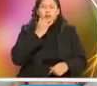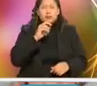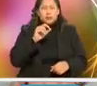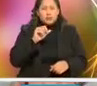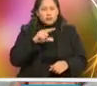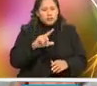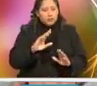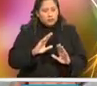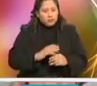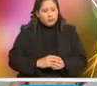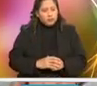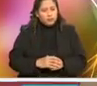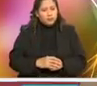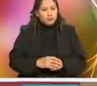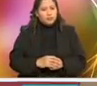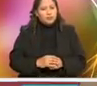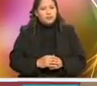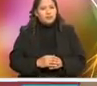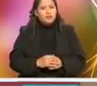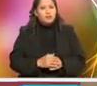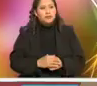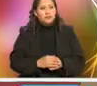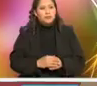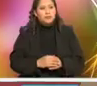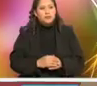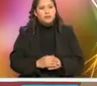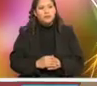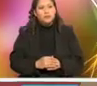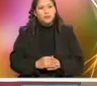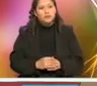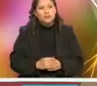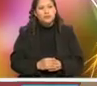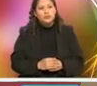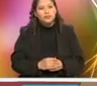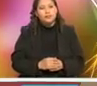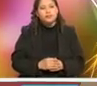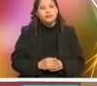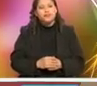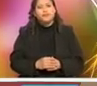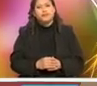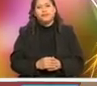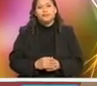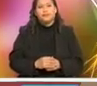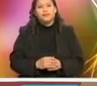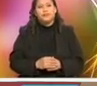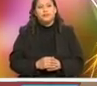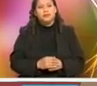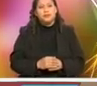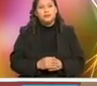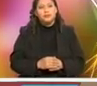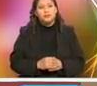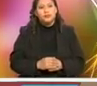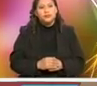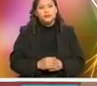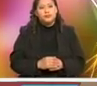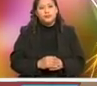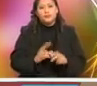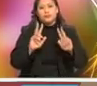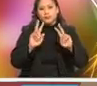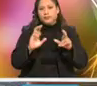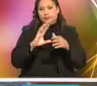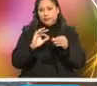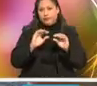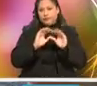para realizarse o para ser mujer, como muchas veces lo ponemos, ¿no? Pero bueno, hablando de lo que venimos,